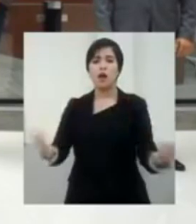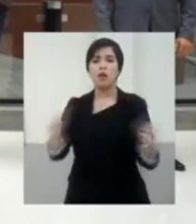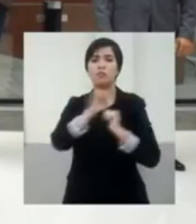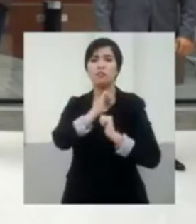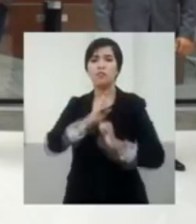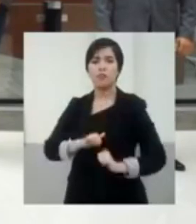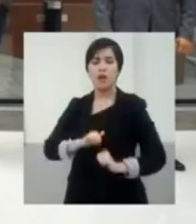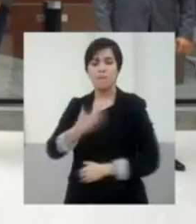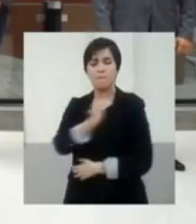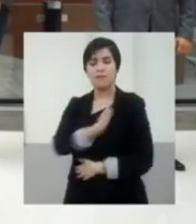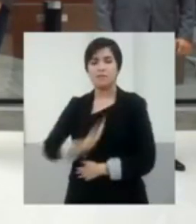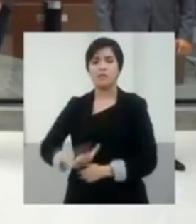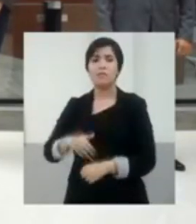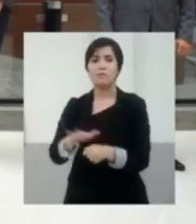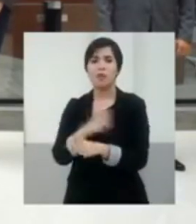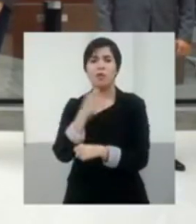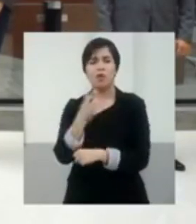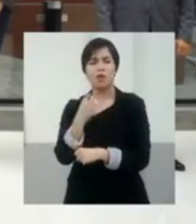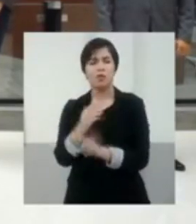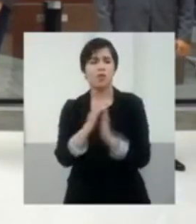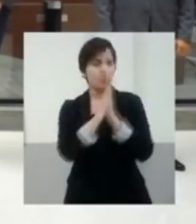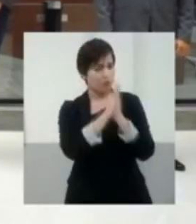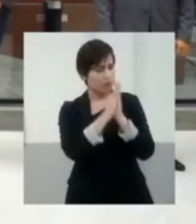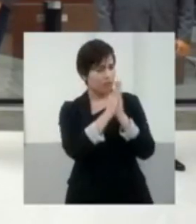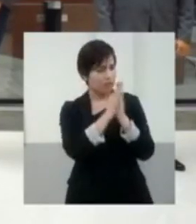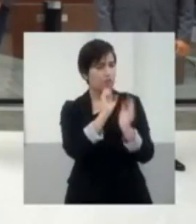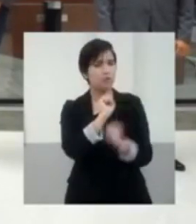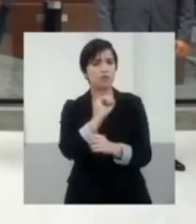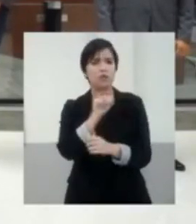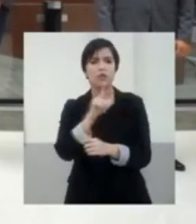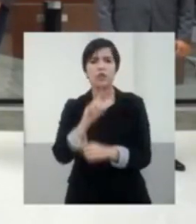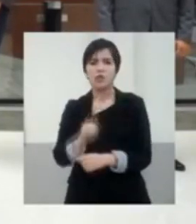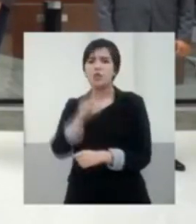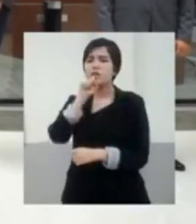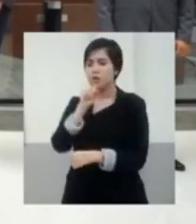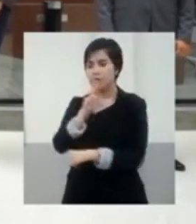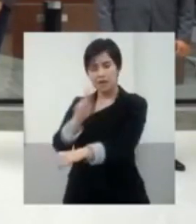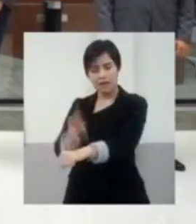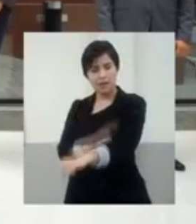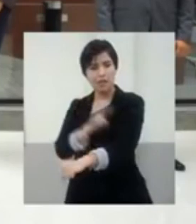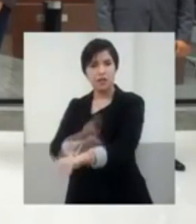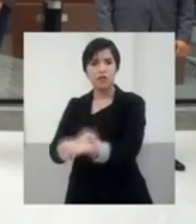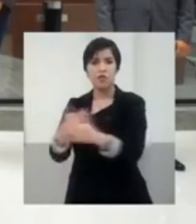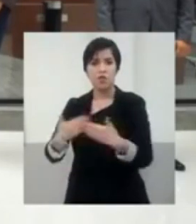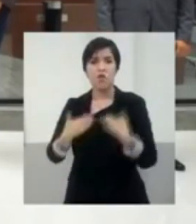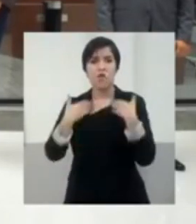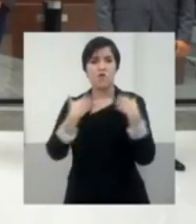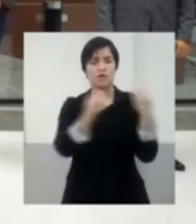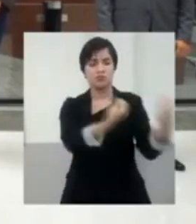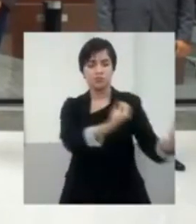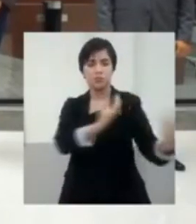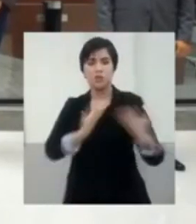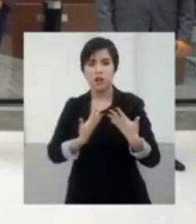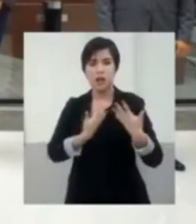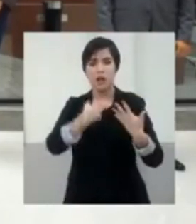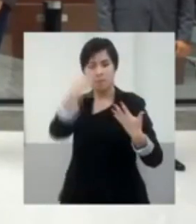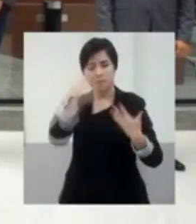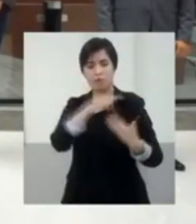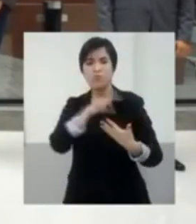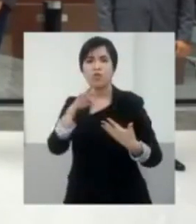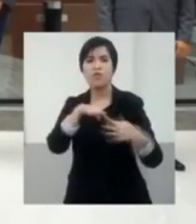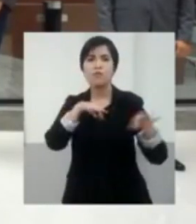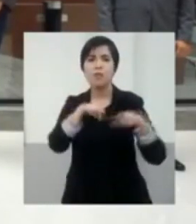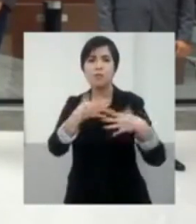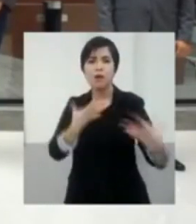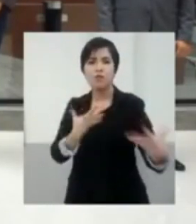2018-2021, además de ser una administración de continuidad por nacer de una reelección, es una administración que inició